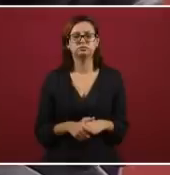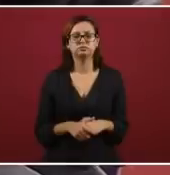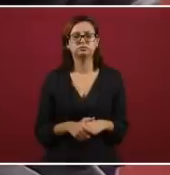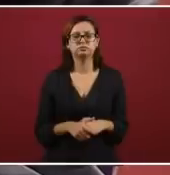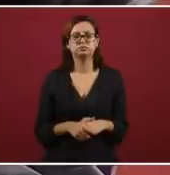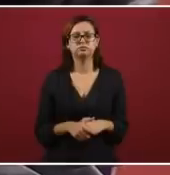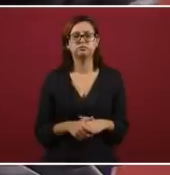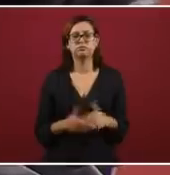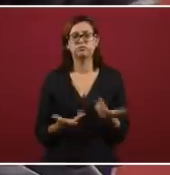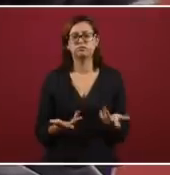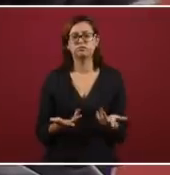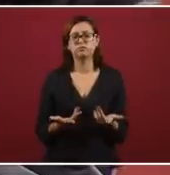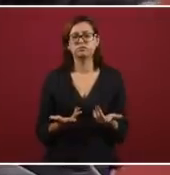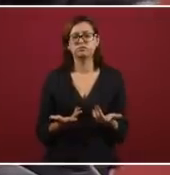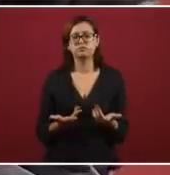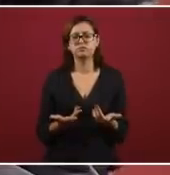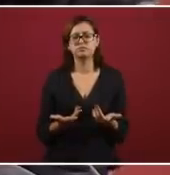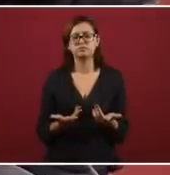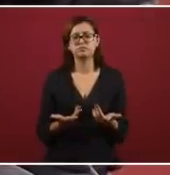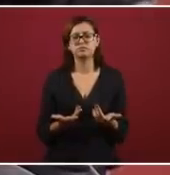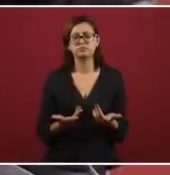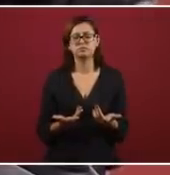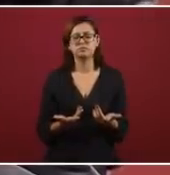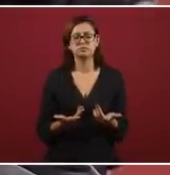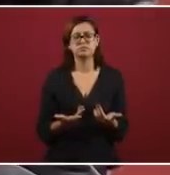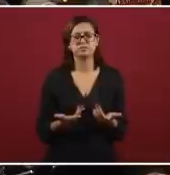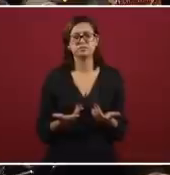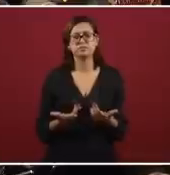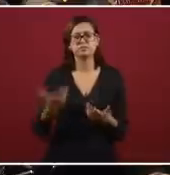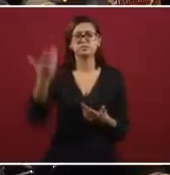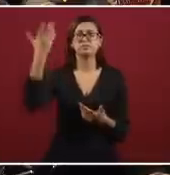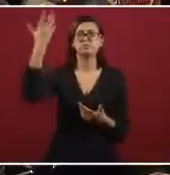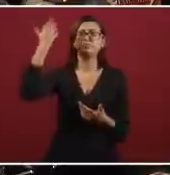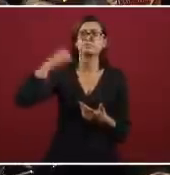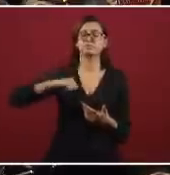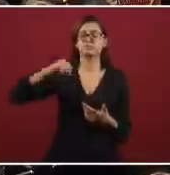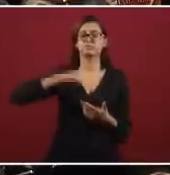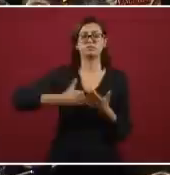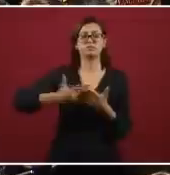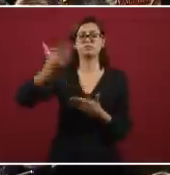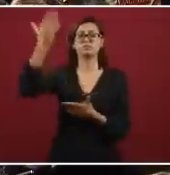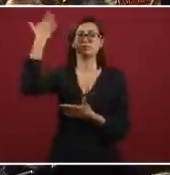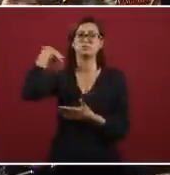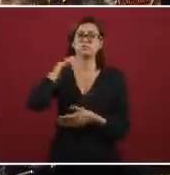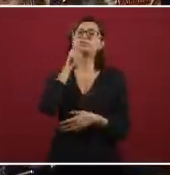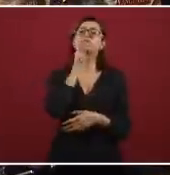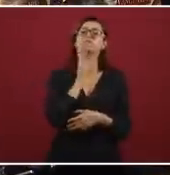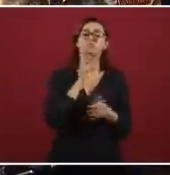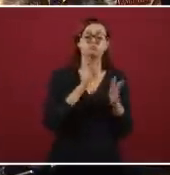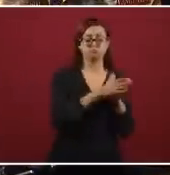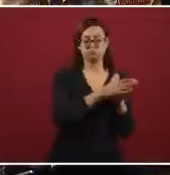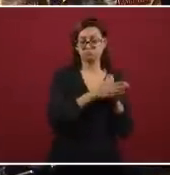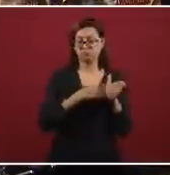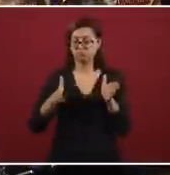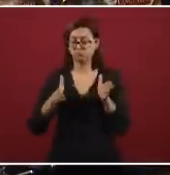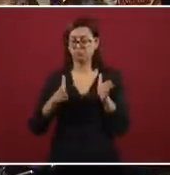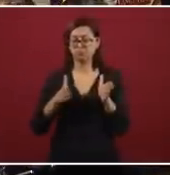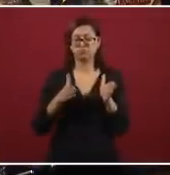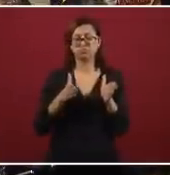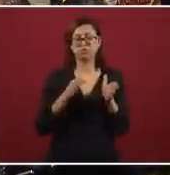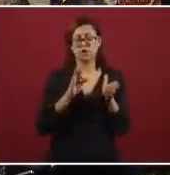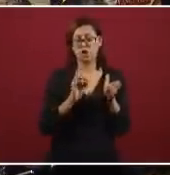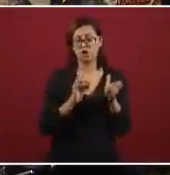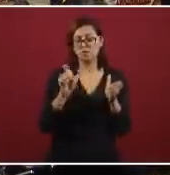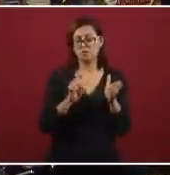pues a la mitad de lo que costaba el petróleo durante el gobierno de Fox